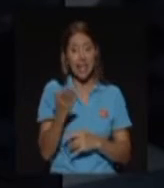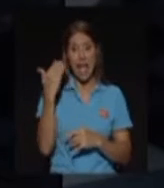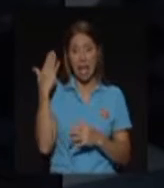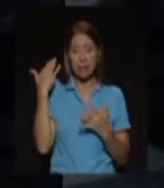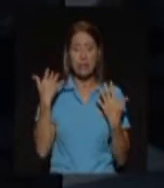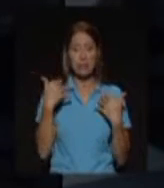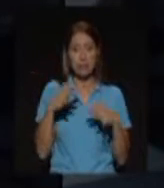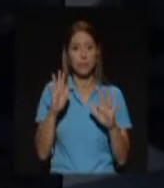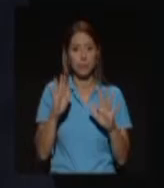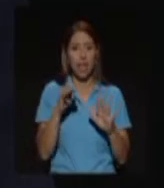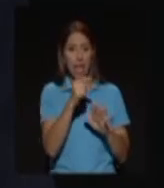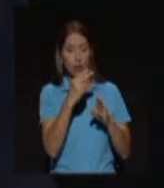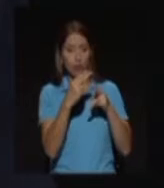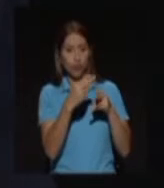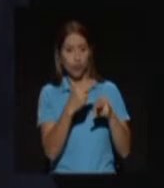que fue,